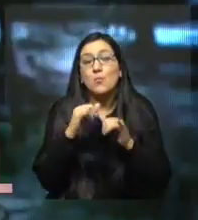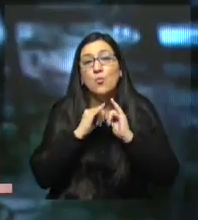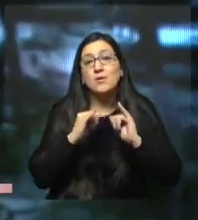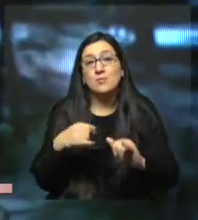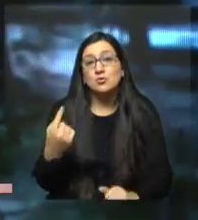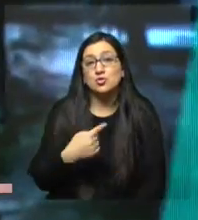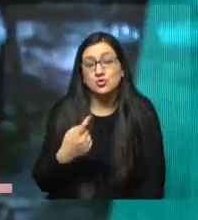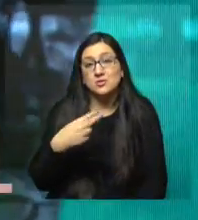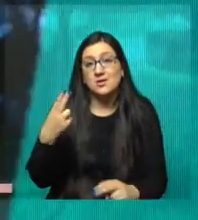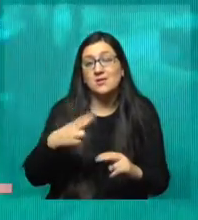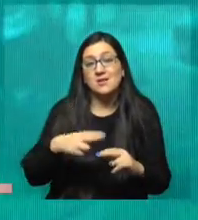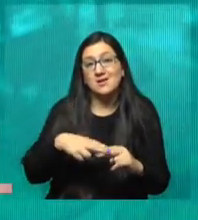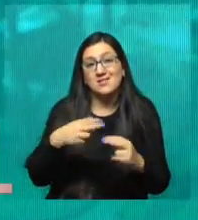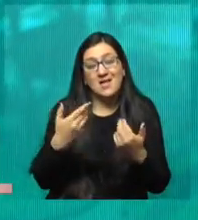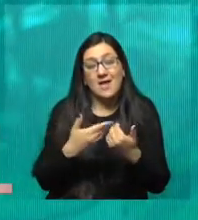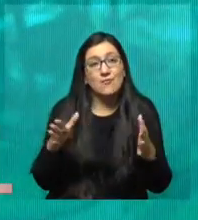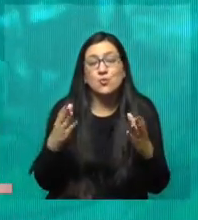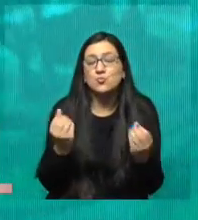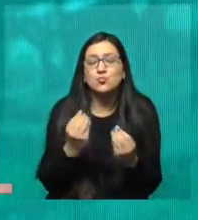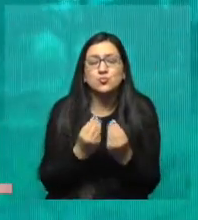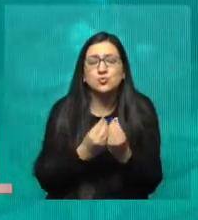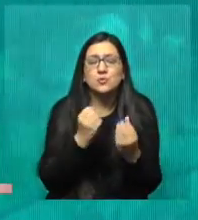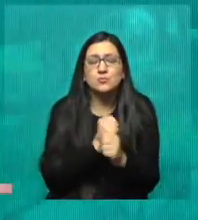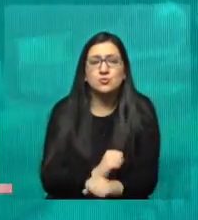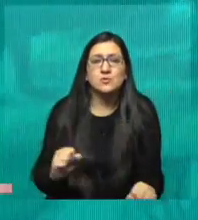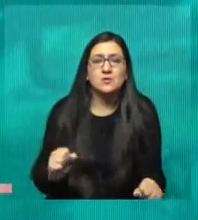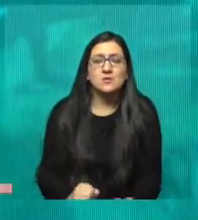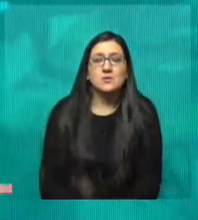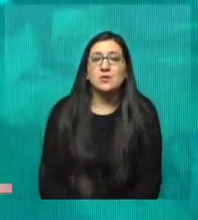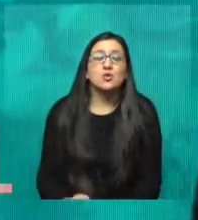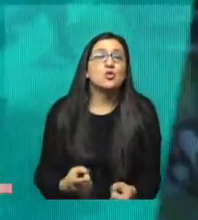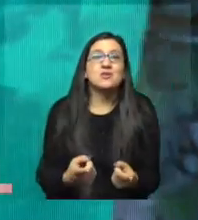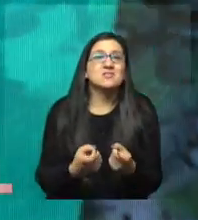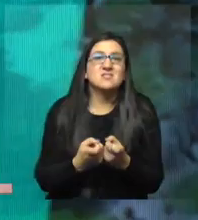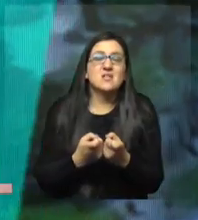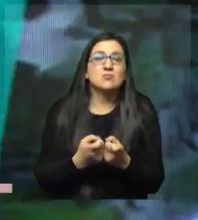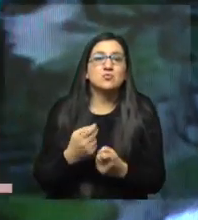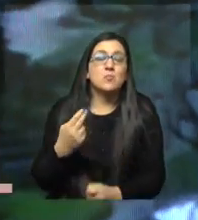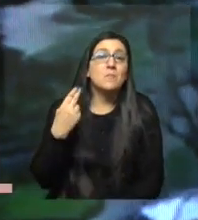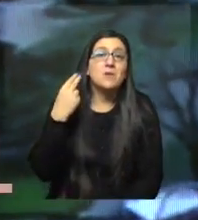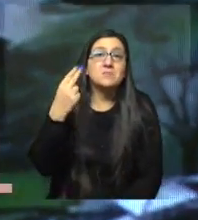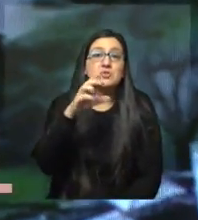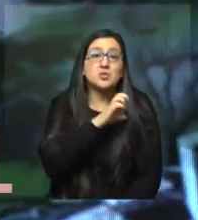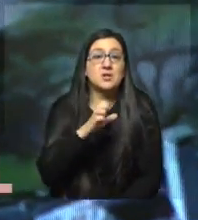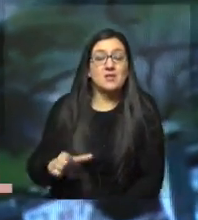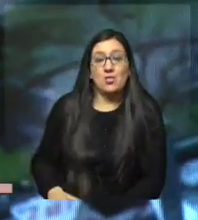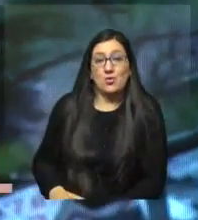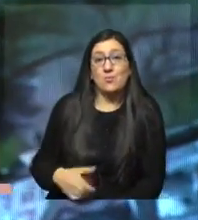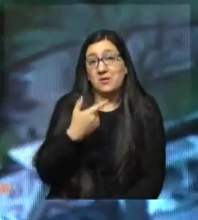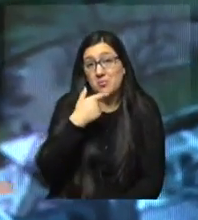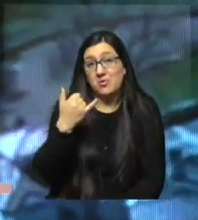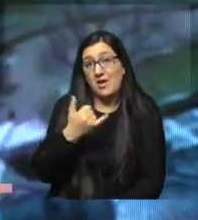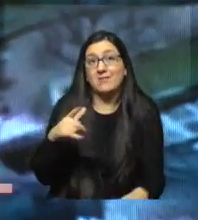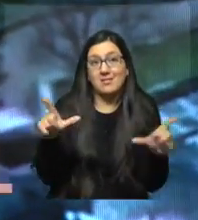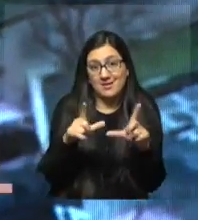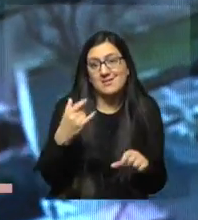Claro, Internet, eso abrió un montón de posibilidades. No necesitamos ni siquiera una licencia del Estado, como cuando tenés una televisora. Claro.